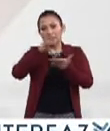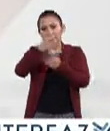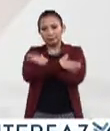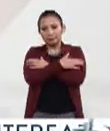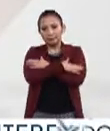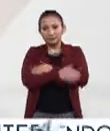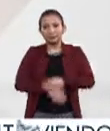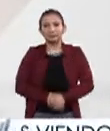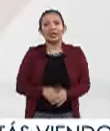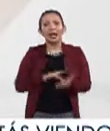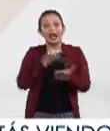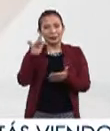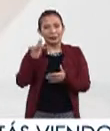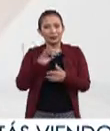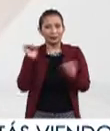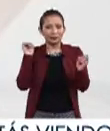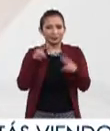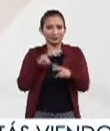un fuerte abrazo.